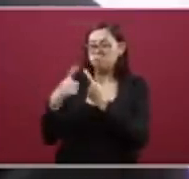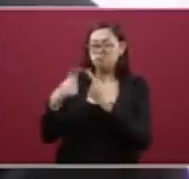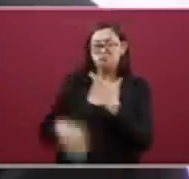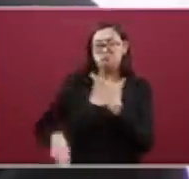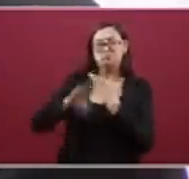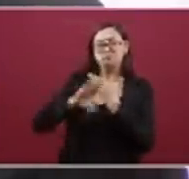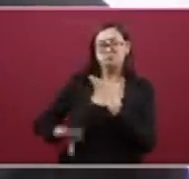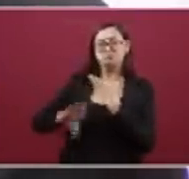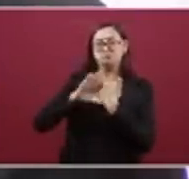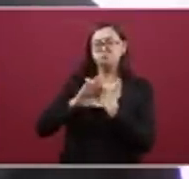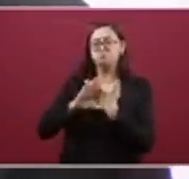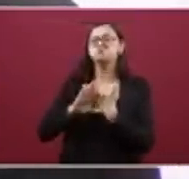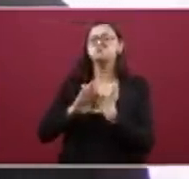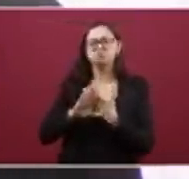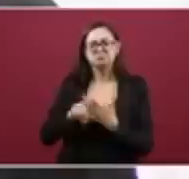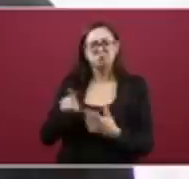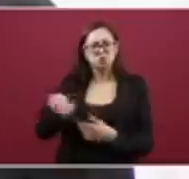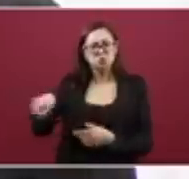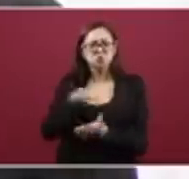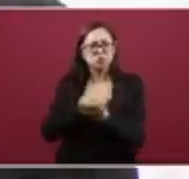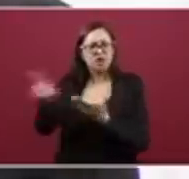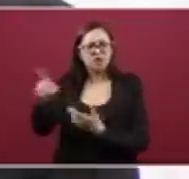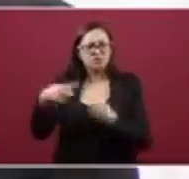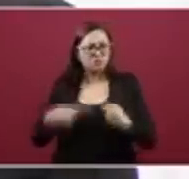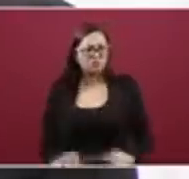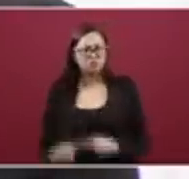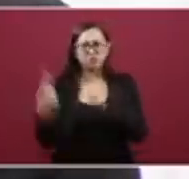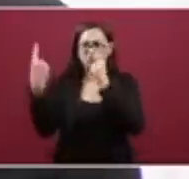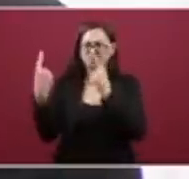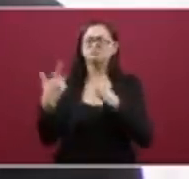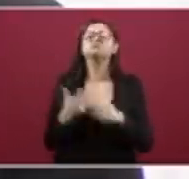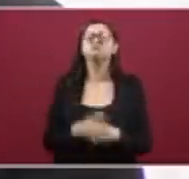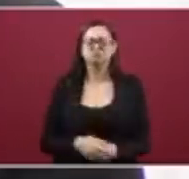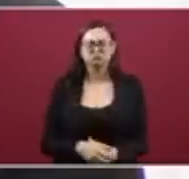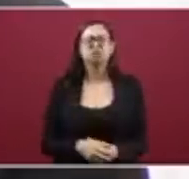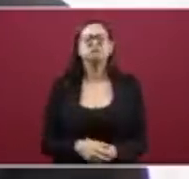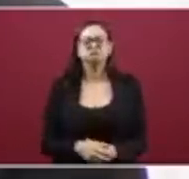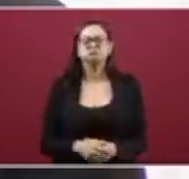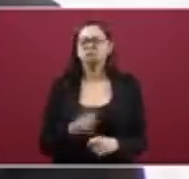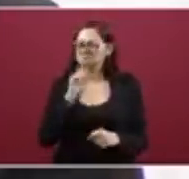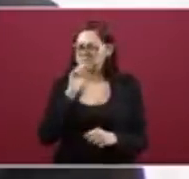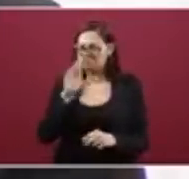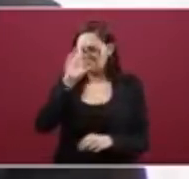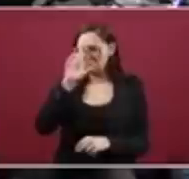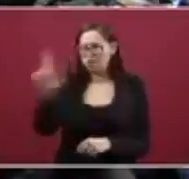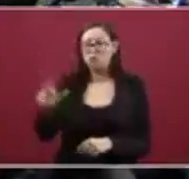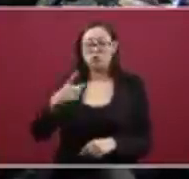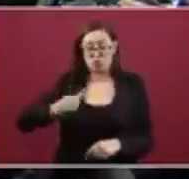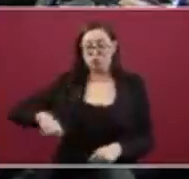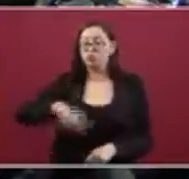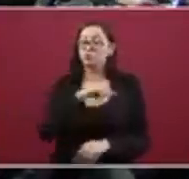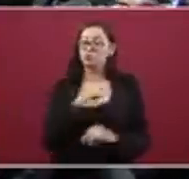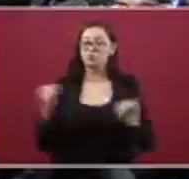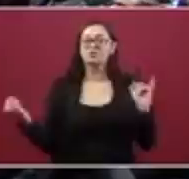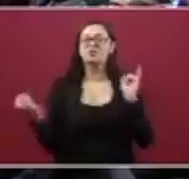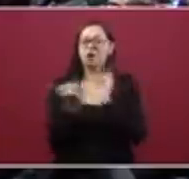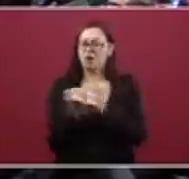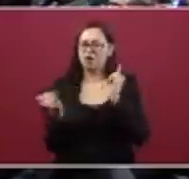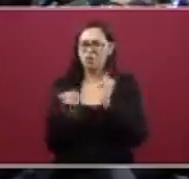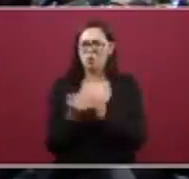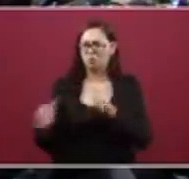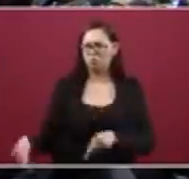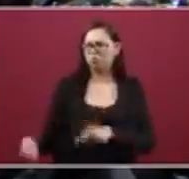su derecho a disentir y nosotros de la misma manera replicamos